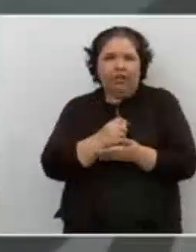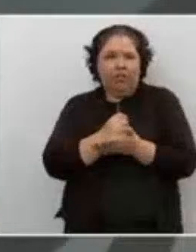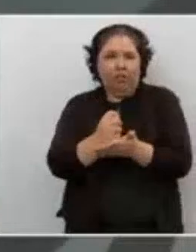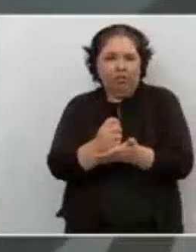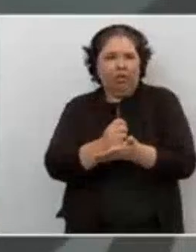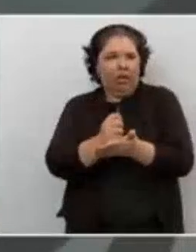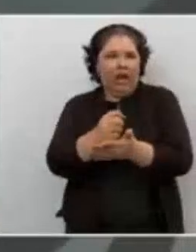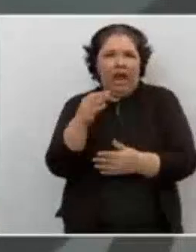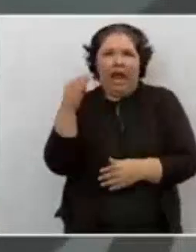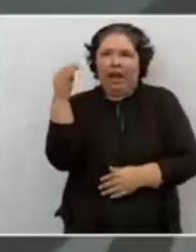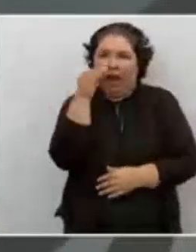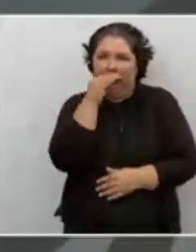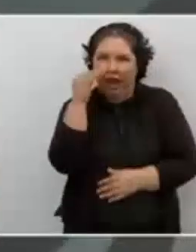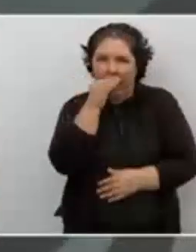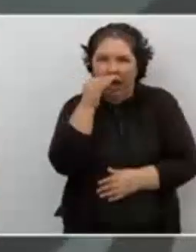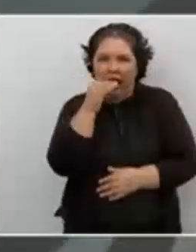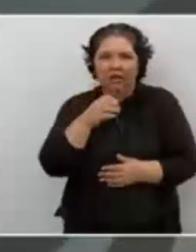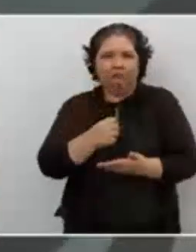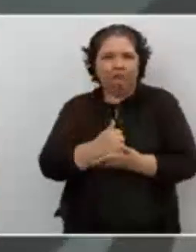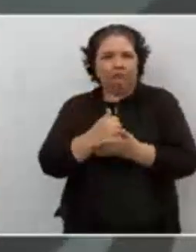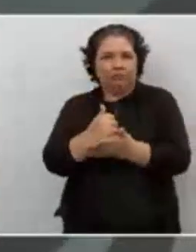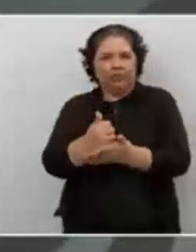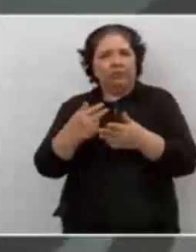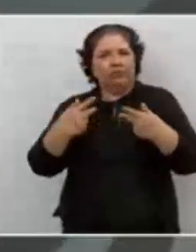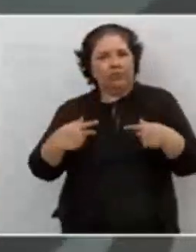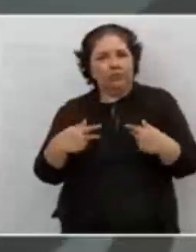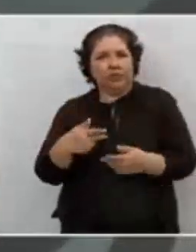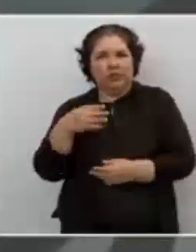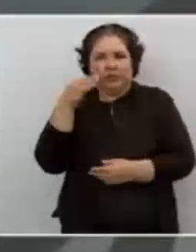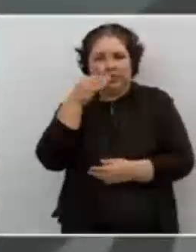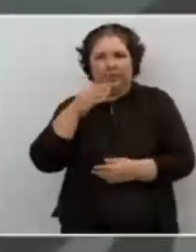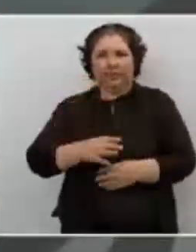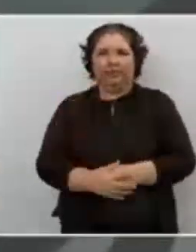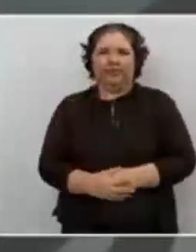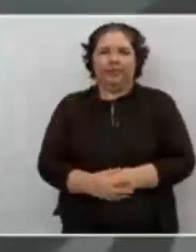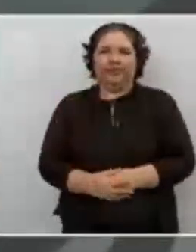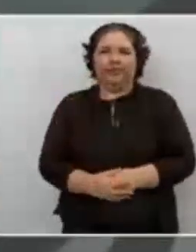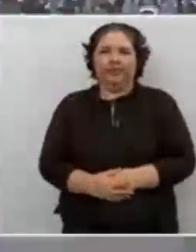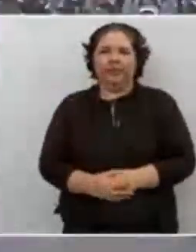no cuesta, un alivio que llega a tiempo.